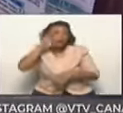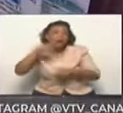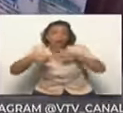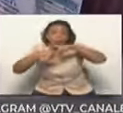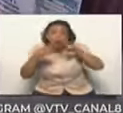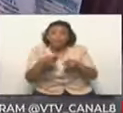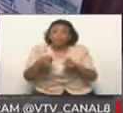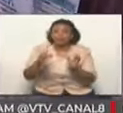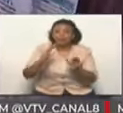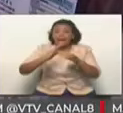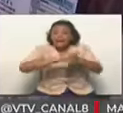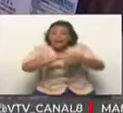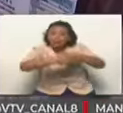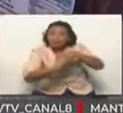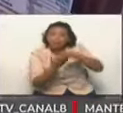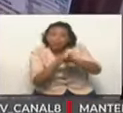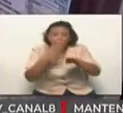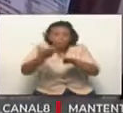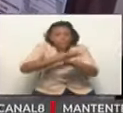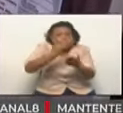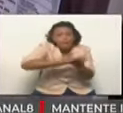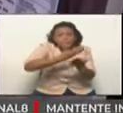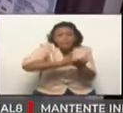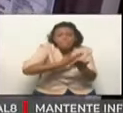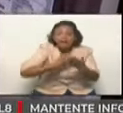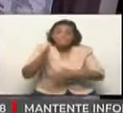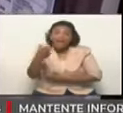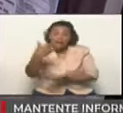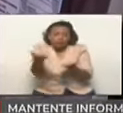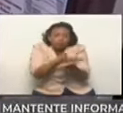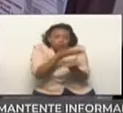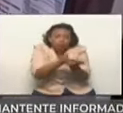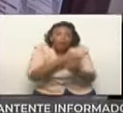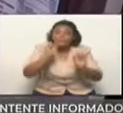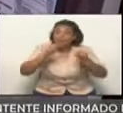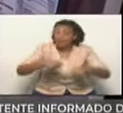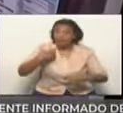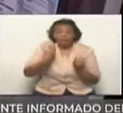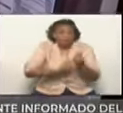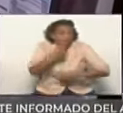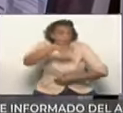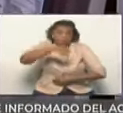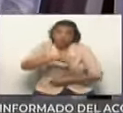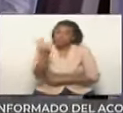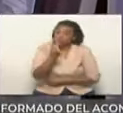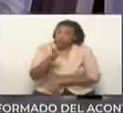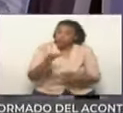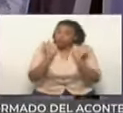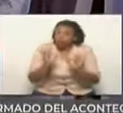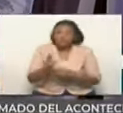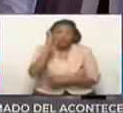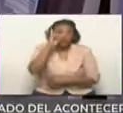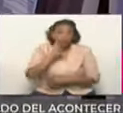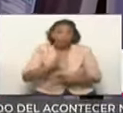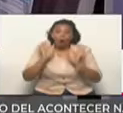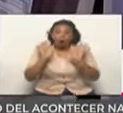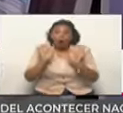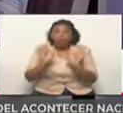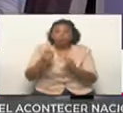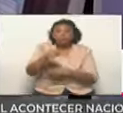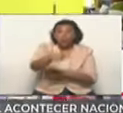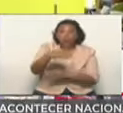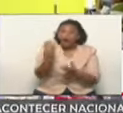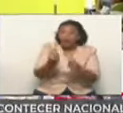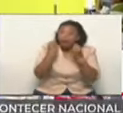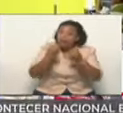cachúa sin piel, ¿qué tal esta cachúa? ¿Ah? Es hecho en Venezuela, es mejor, presidente. Mira, mira esta, esto es